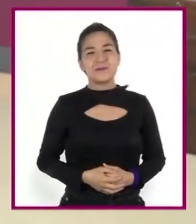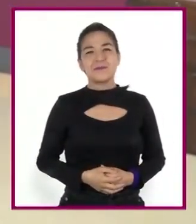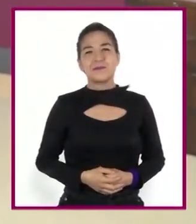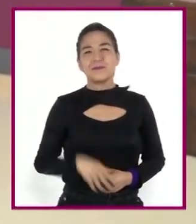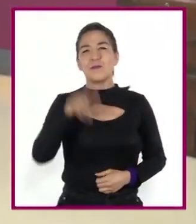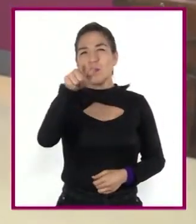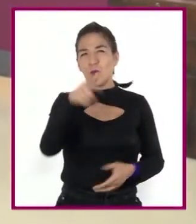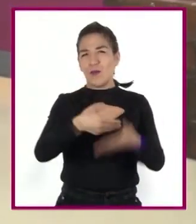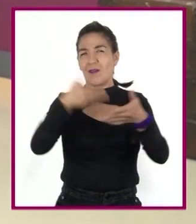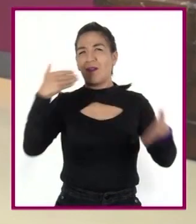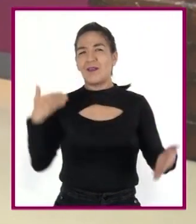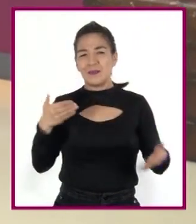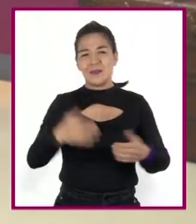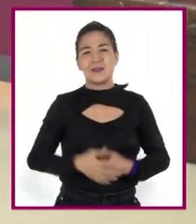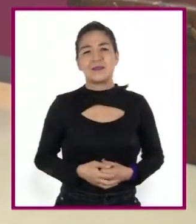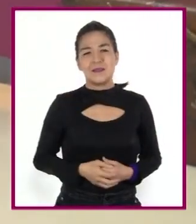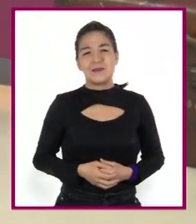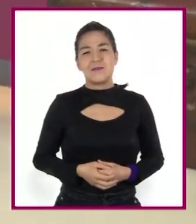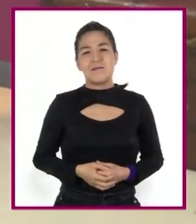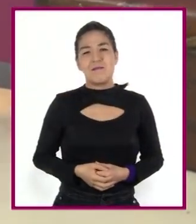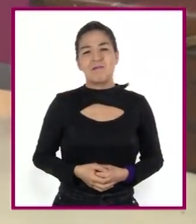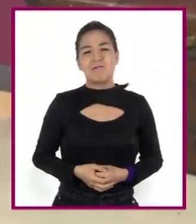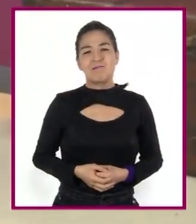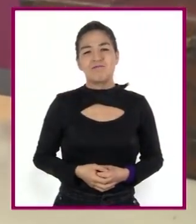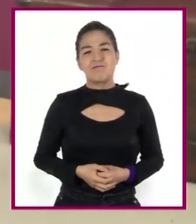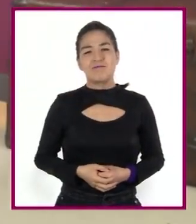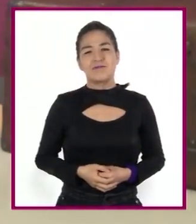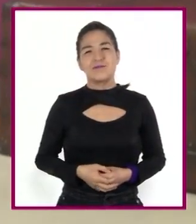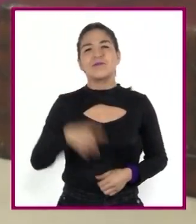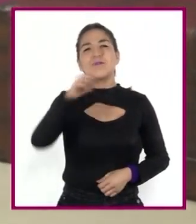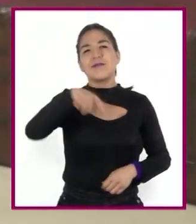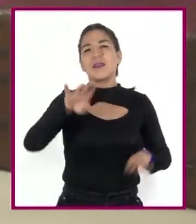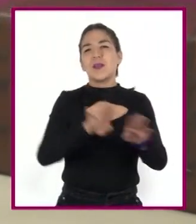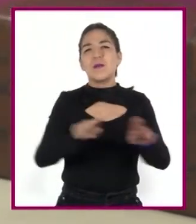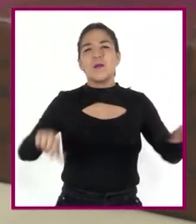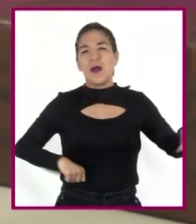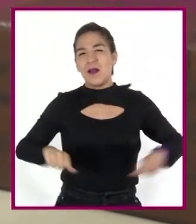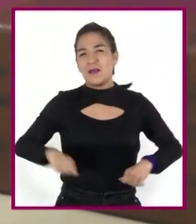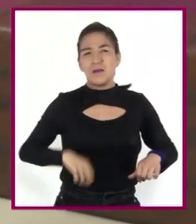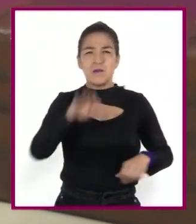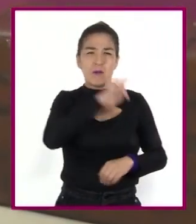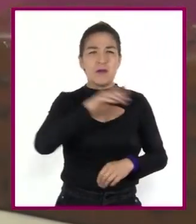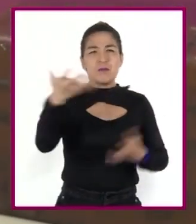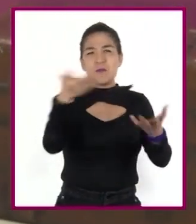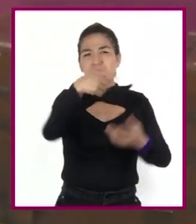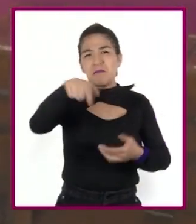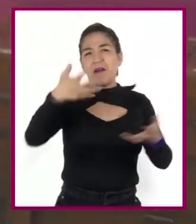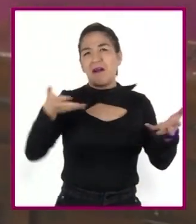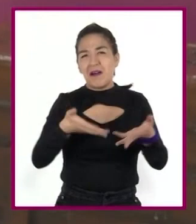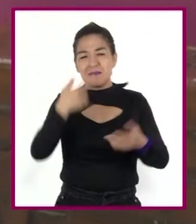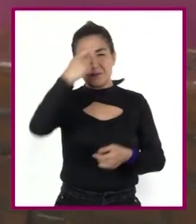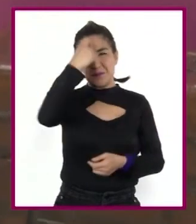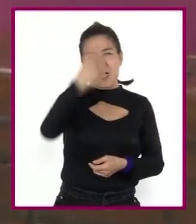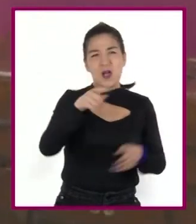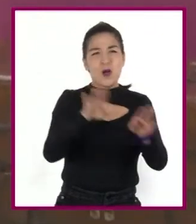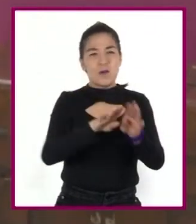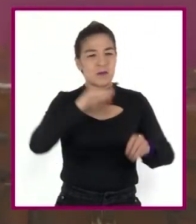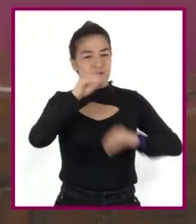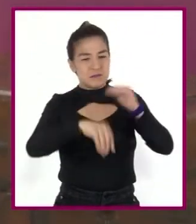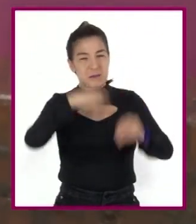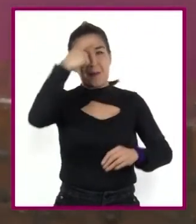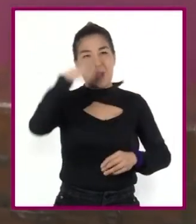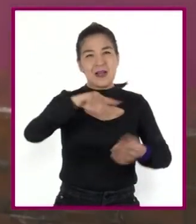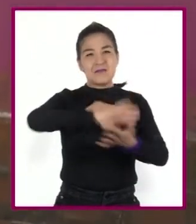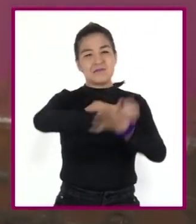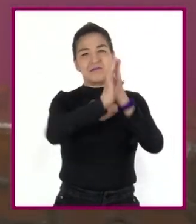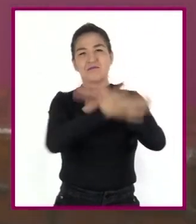¿Habían considerado que pequeñas acciones como las que ustedes pueden emprender contribuyen a la edificación de un mundo en